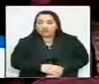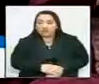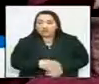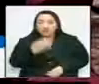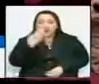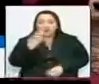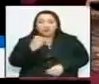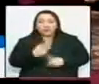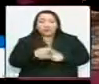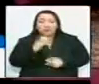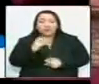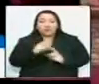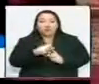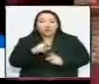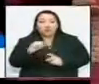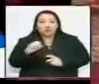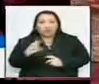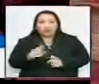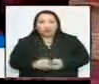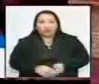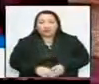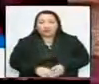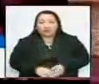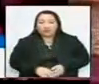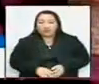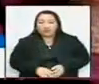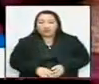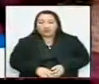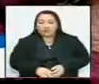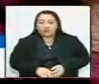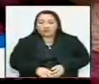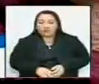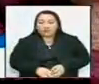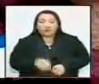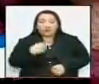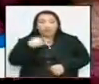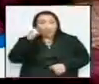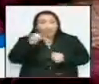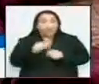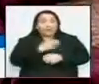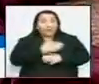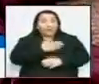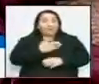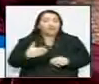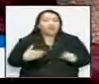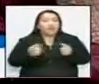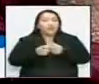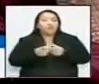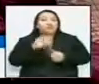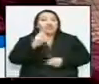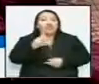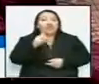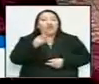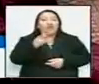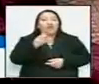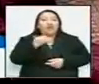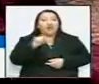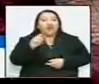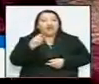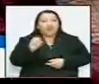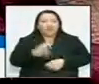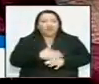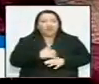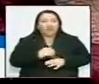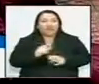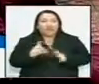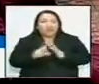al ex contralor, señor Alarcón. Recuerdo cuando presidía la Comisión Lavallato a